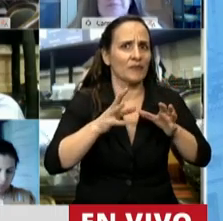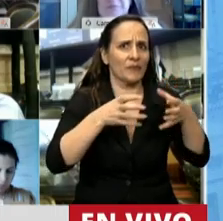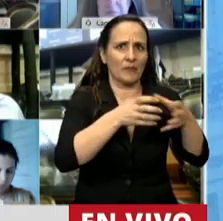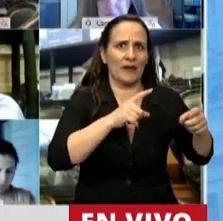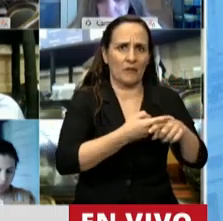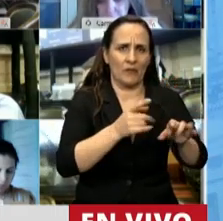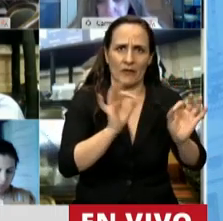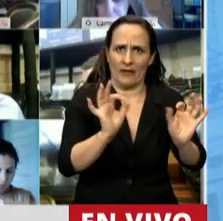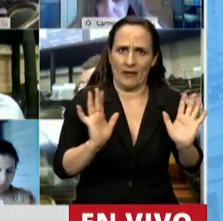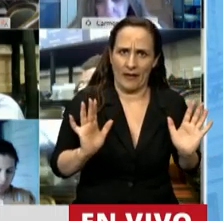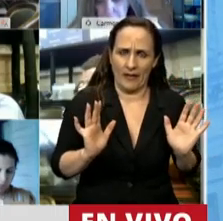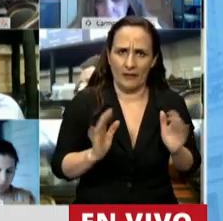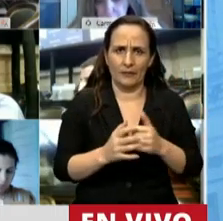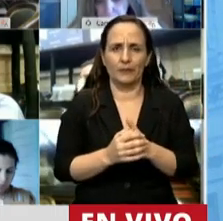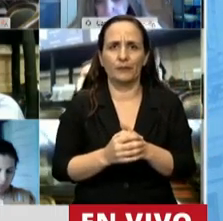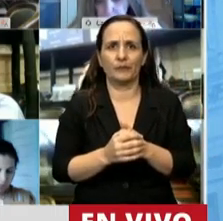apartidario.